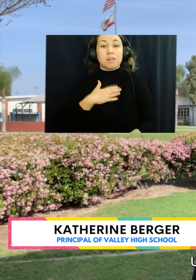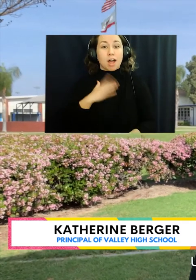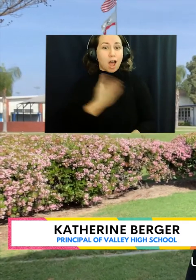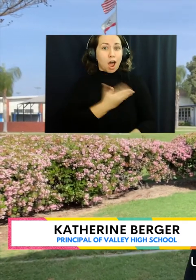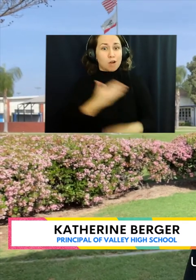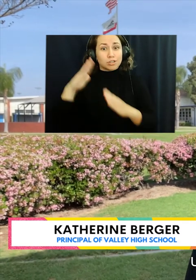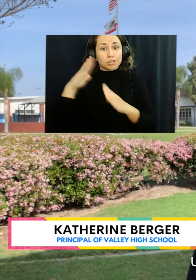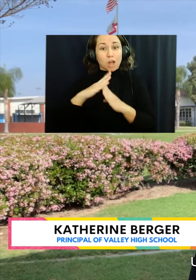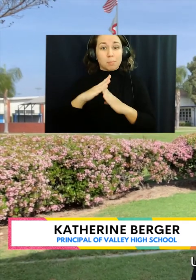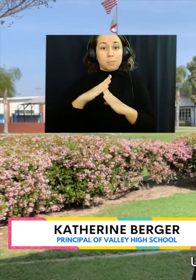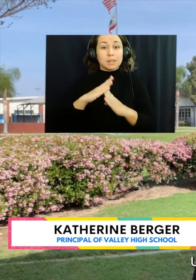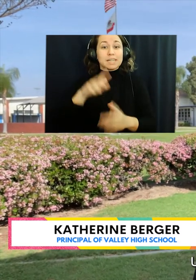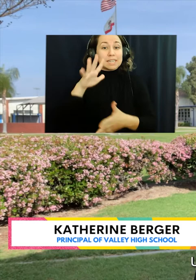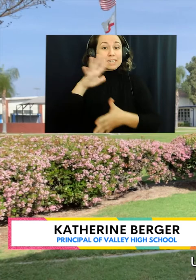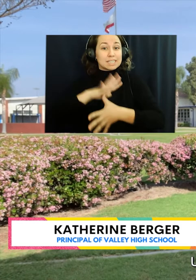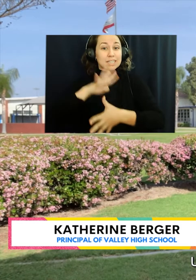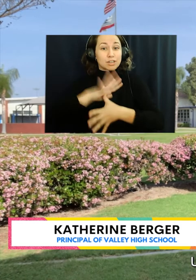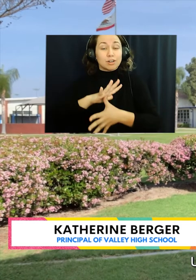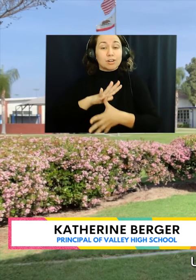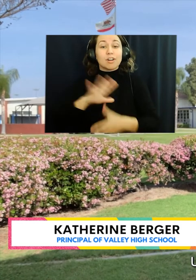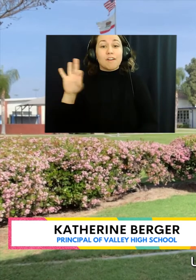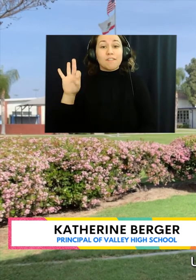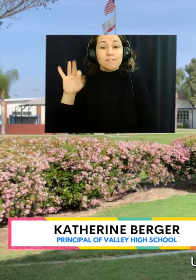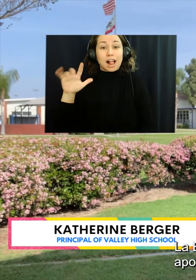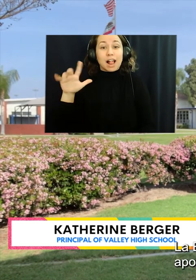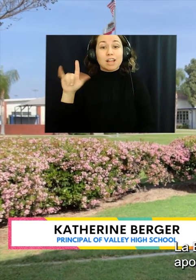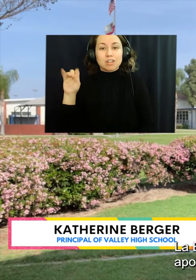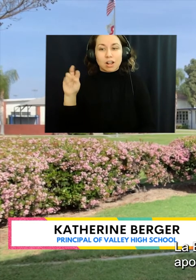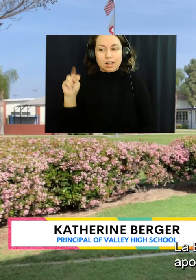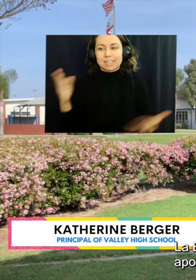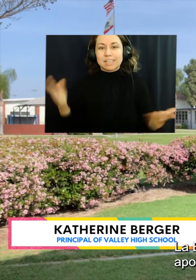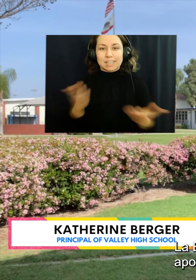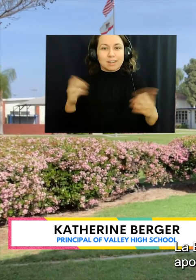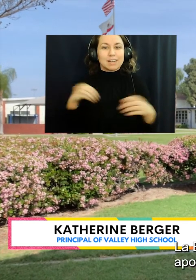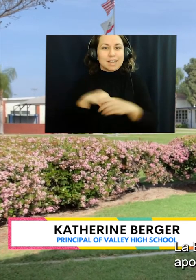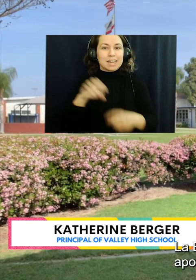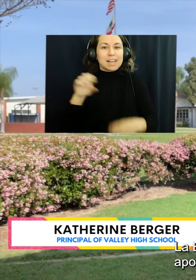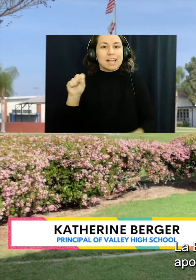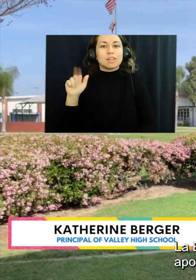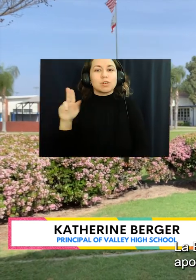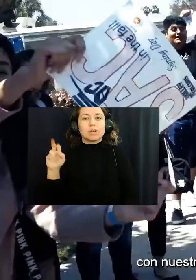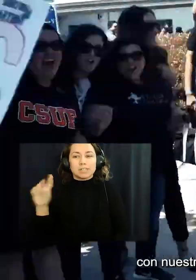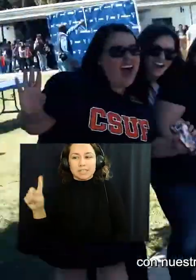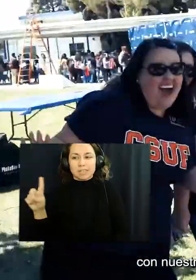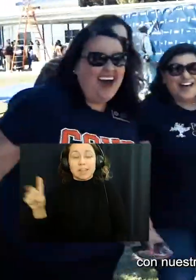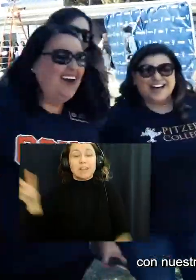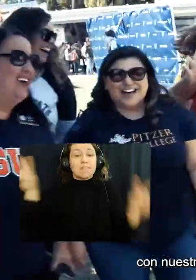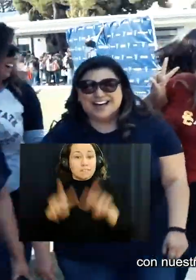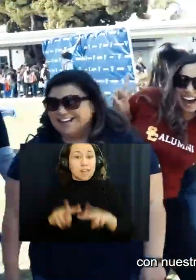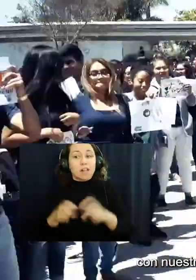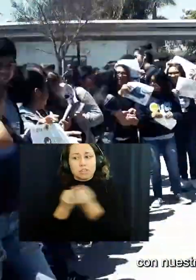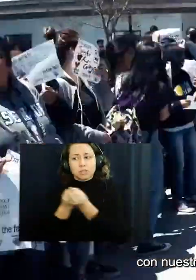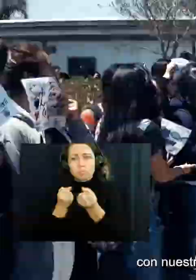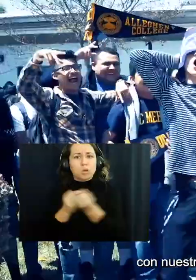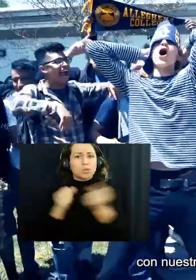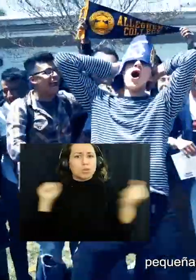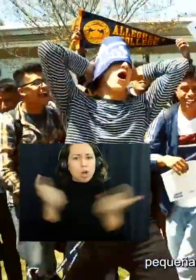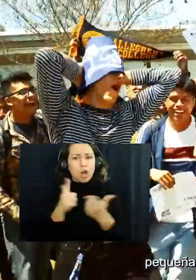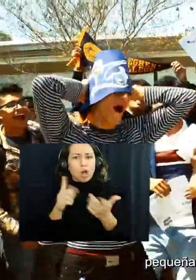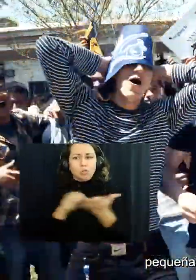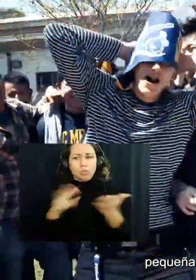del Distrito Escolar Unificado de Santa Ana. La Preparatoria Valley apoya a todos los alumnos con nuestras academias, comunidades